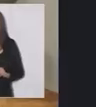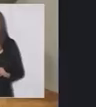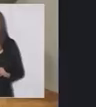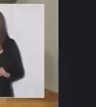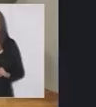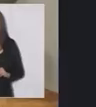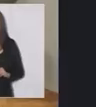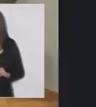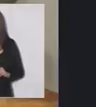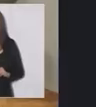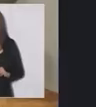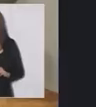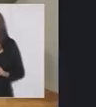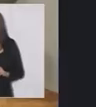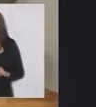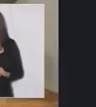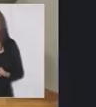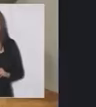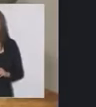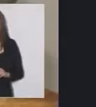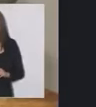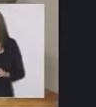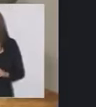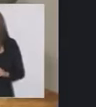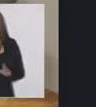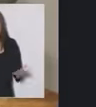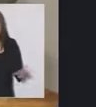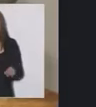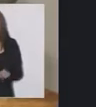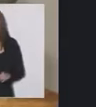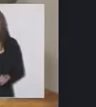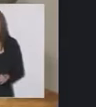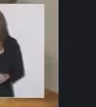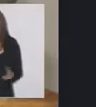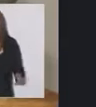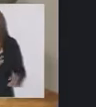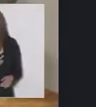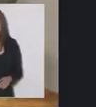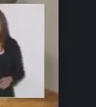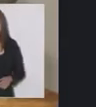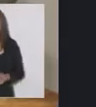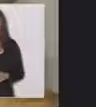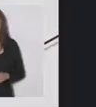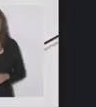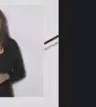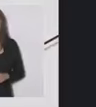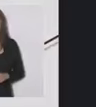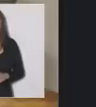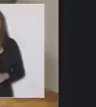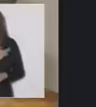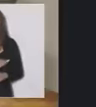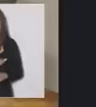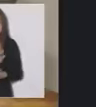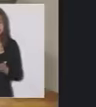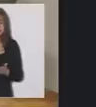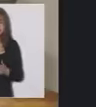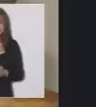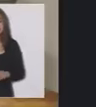a nadie por haber dado su opinión. Así debe de ser. La felicito.